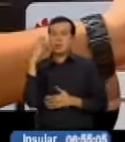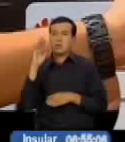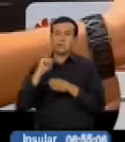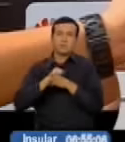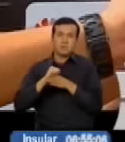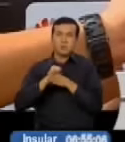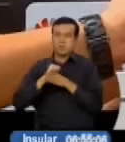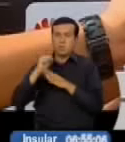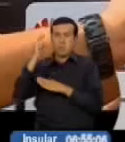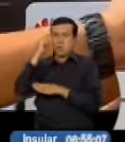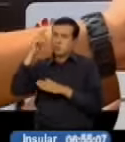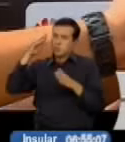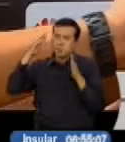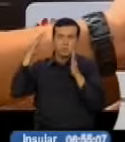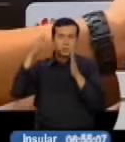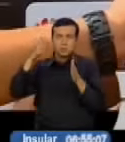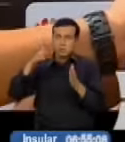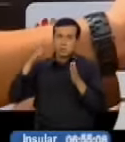entrenamiento mentalizarse